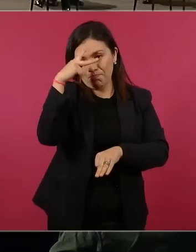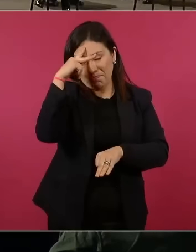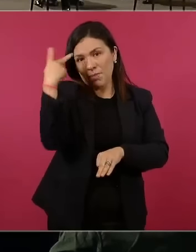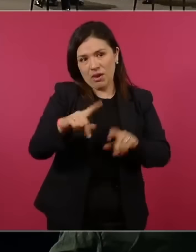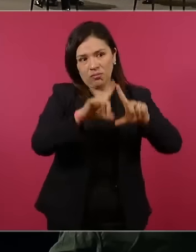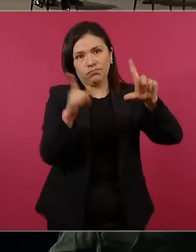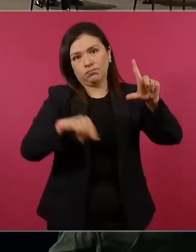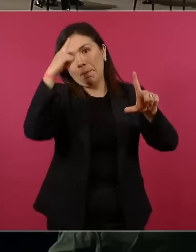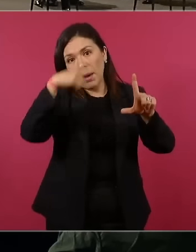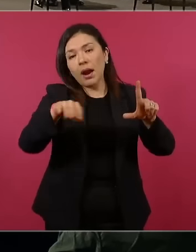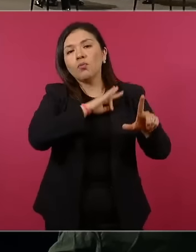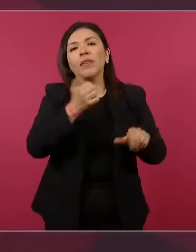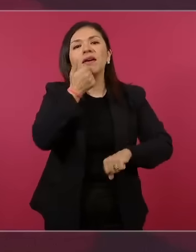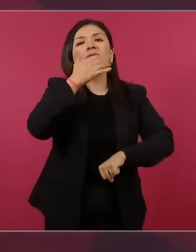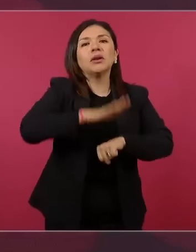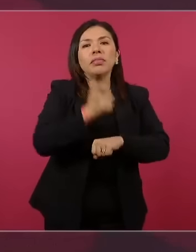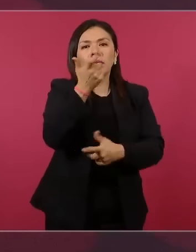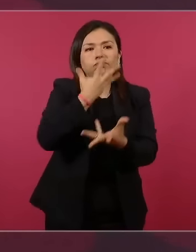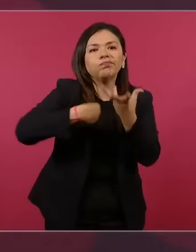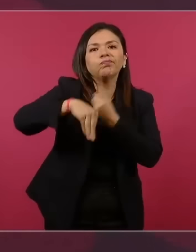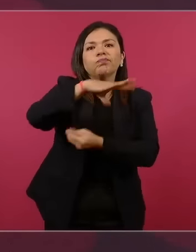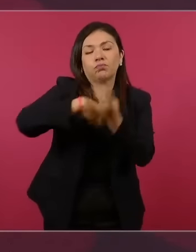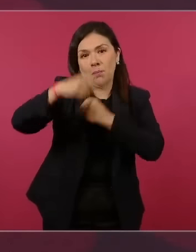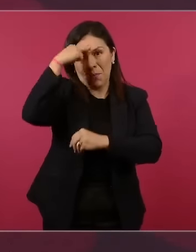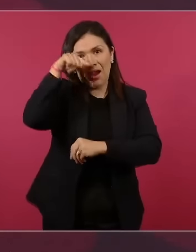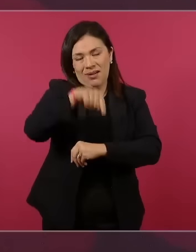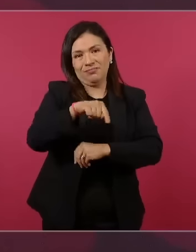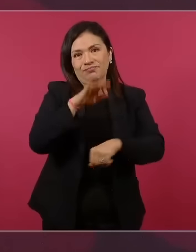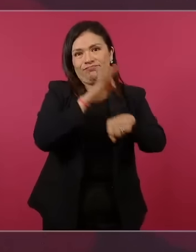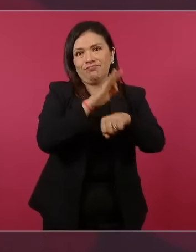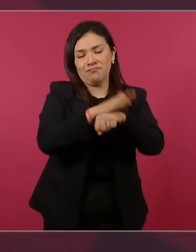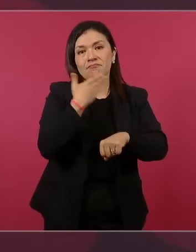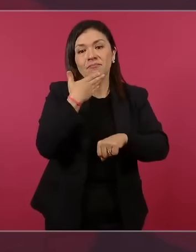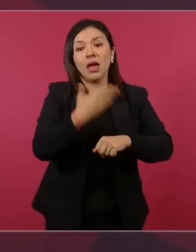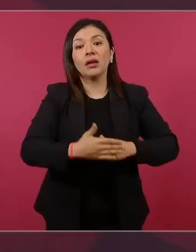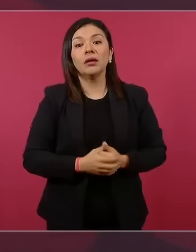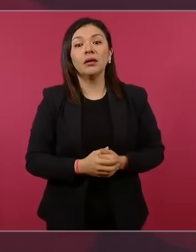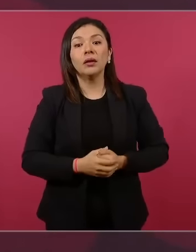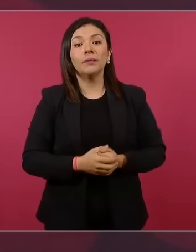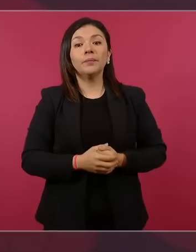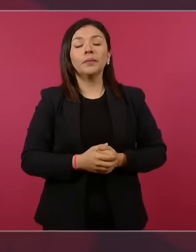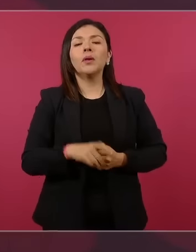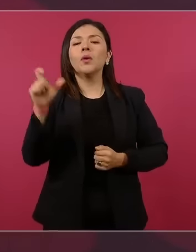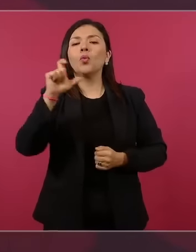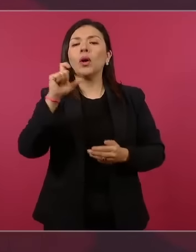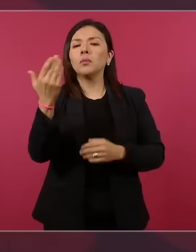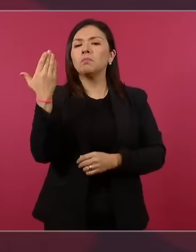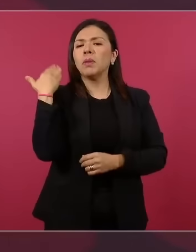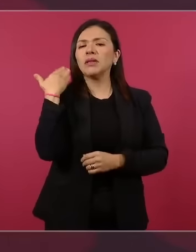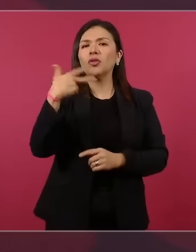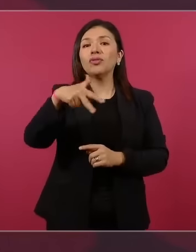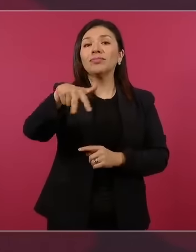la administración de los recursos del Fondo para el Bienestar. El